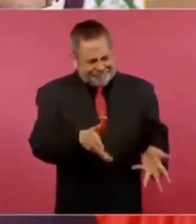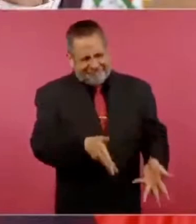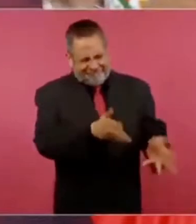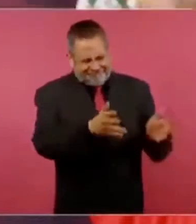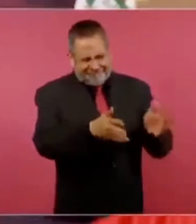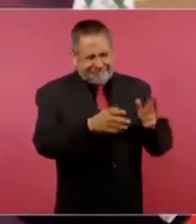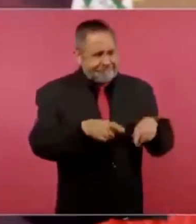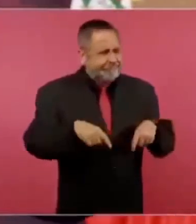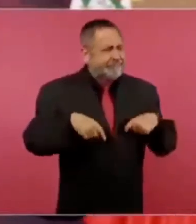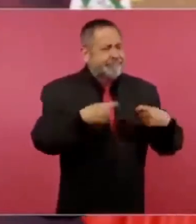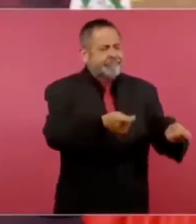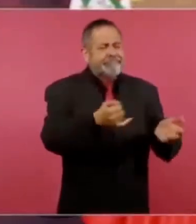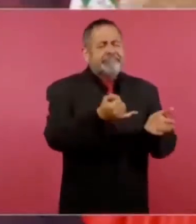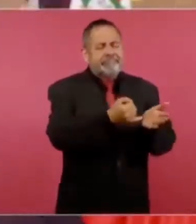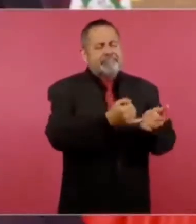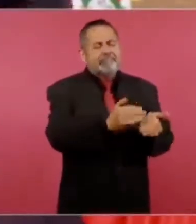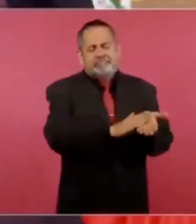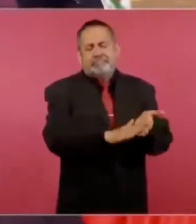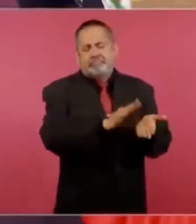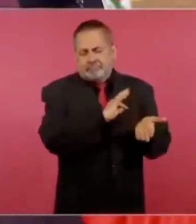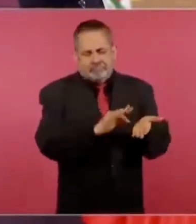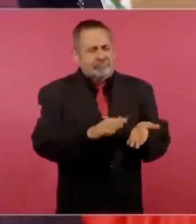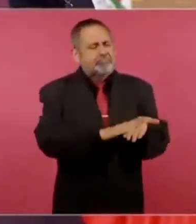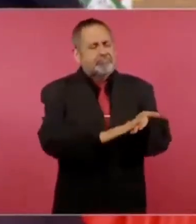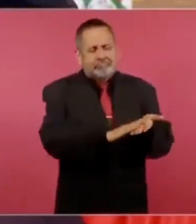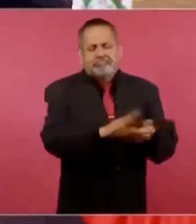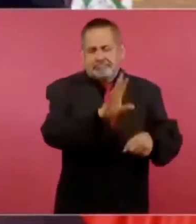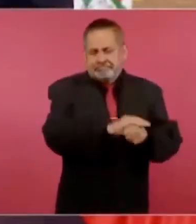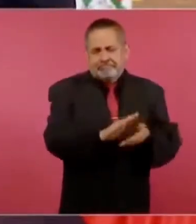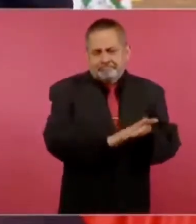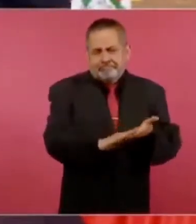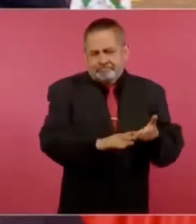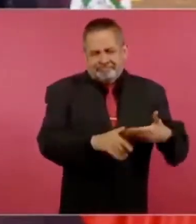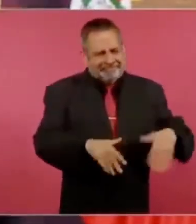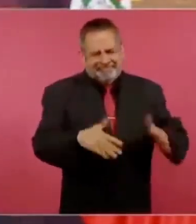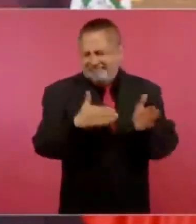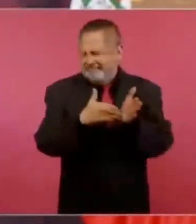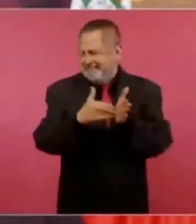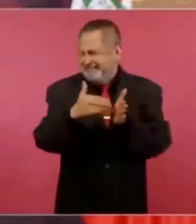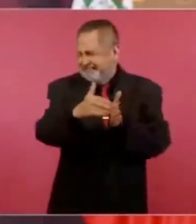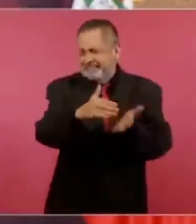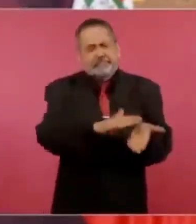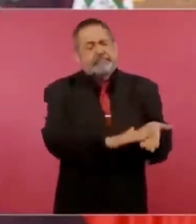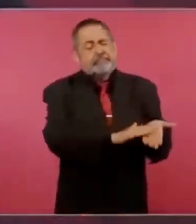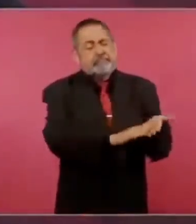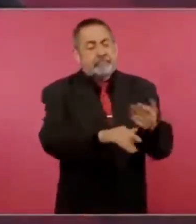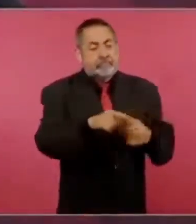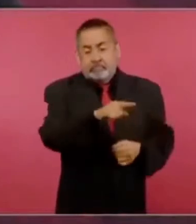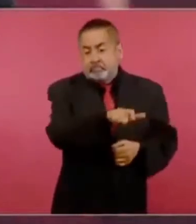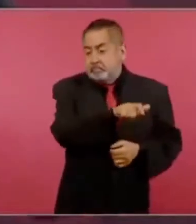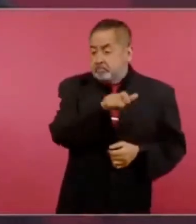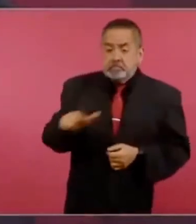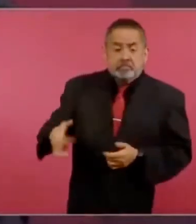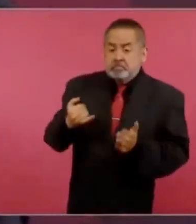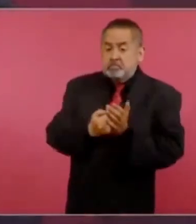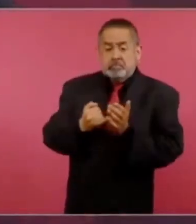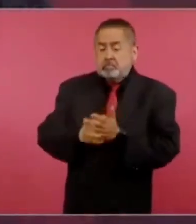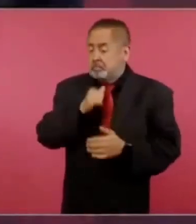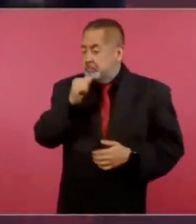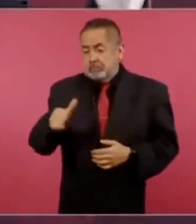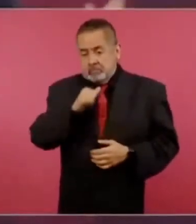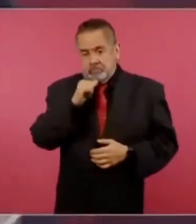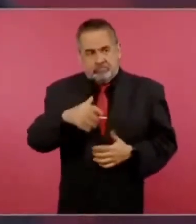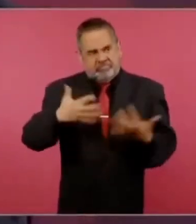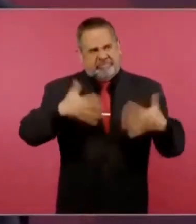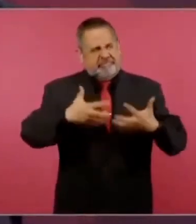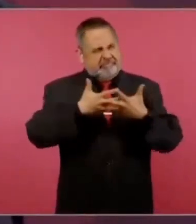la condonación de impuestos y les condonó muchísimos impuestos, no pagaron impuestos los